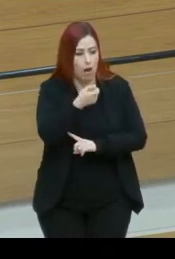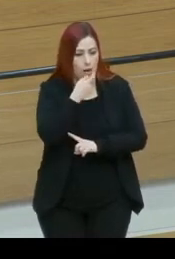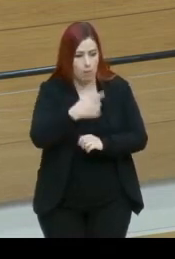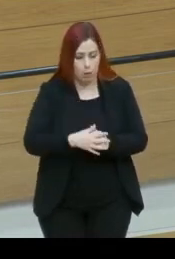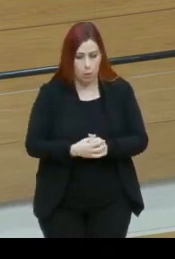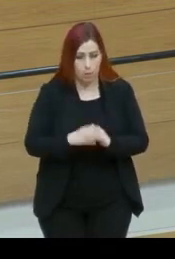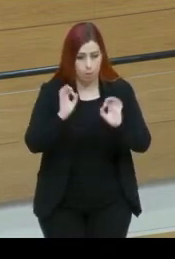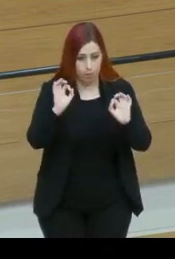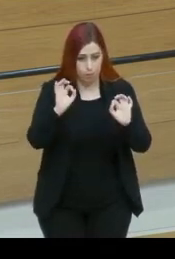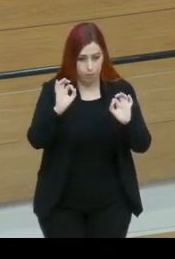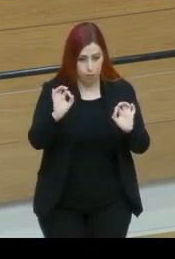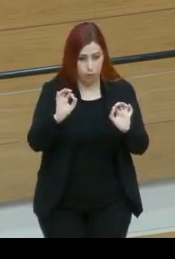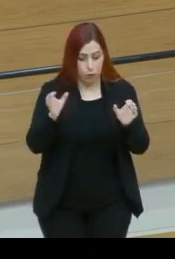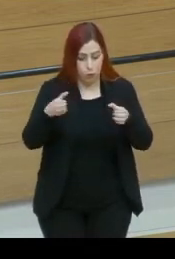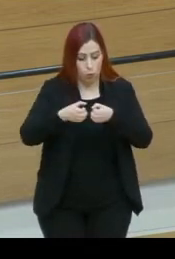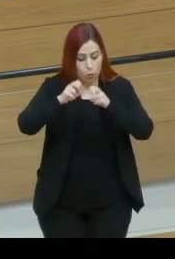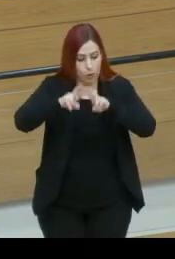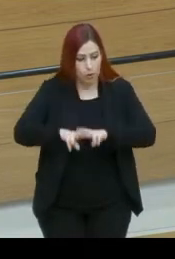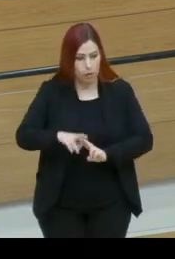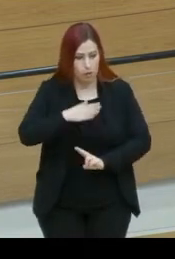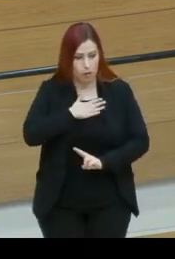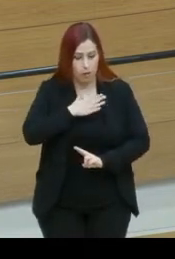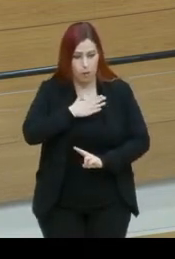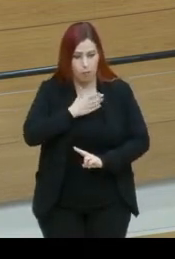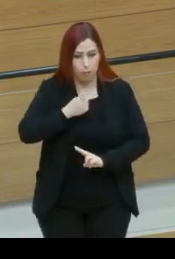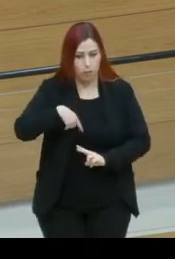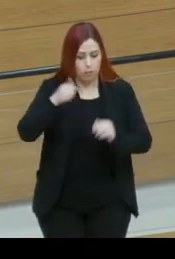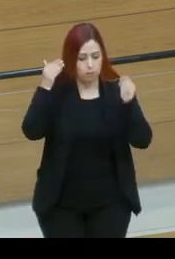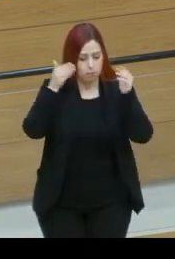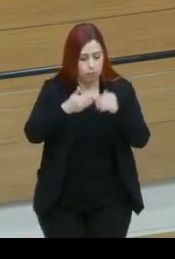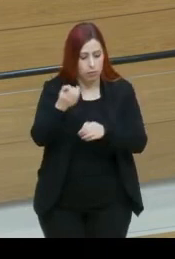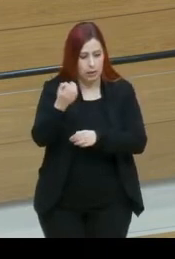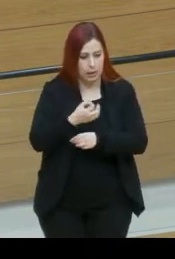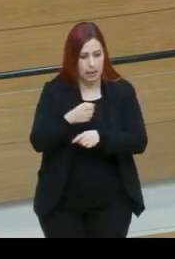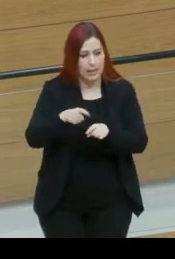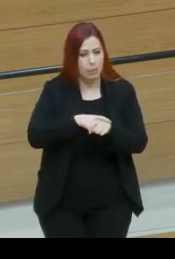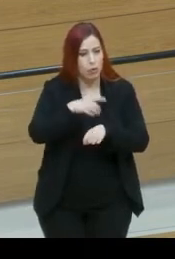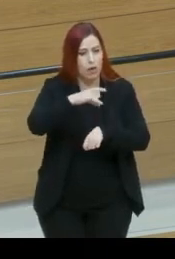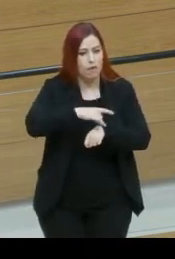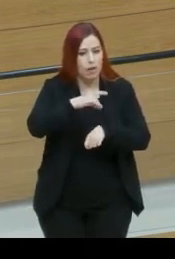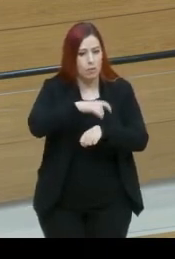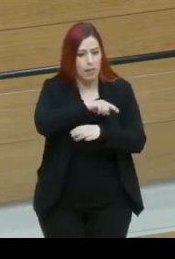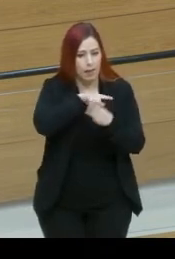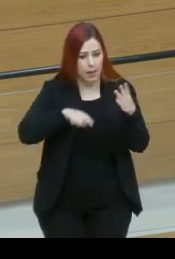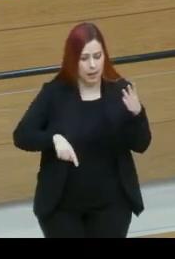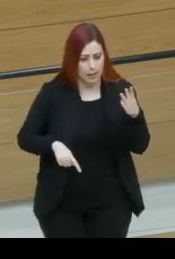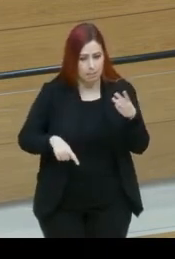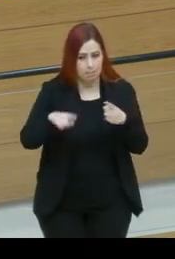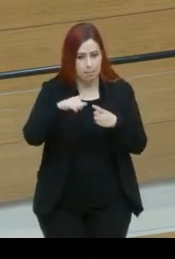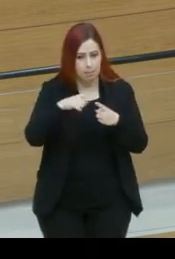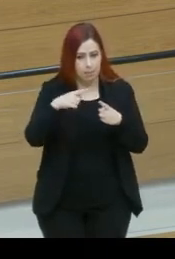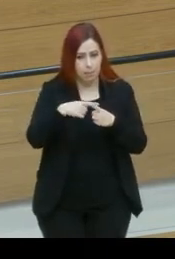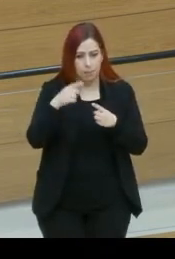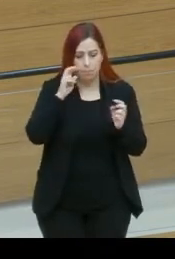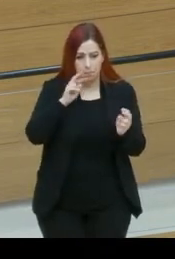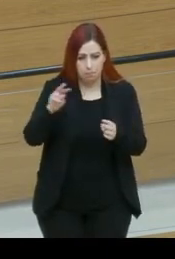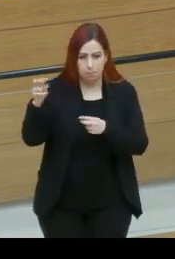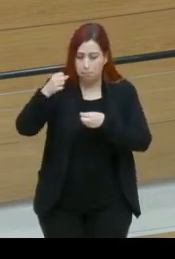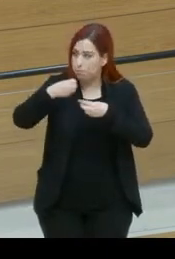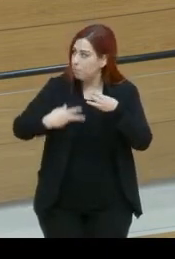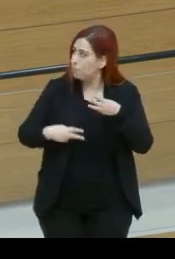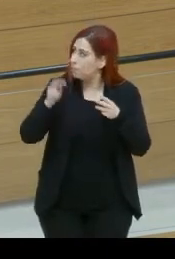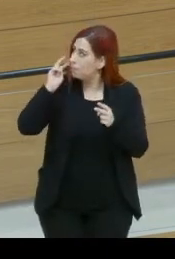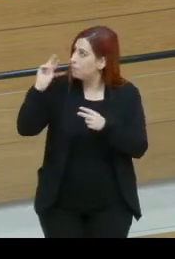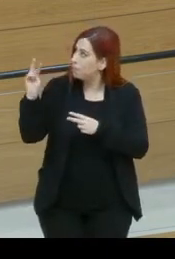En concreto, en mi grupo de investigación nos centramos en tres tipos de enfermedades: la enfermedad de Gaucher, la enfermedad de